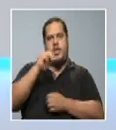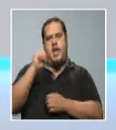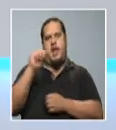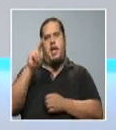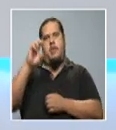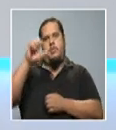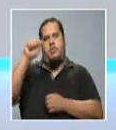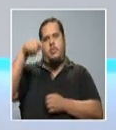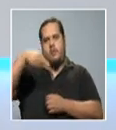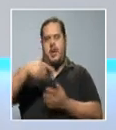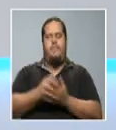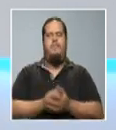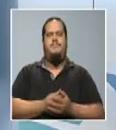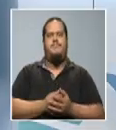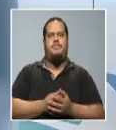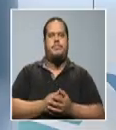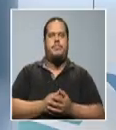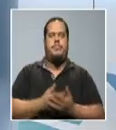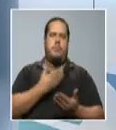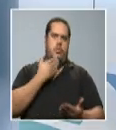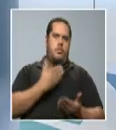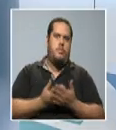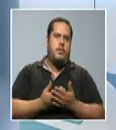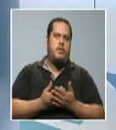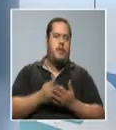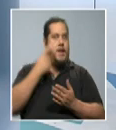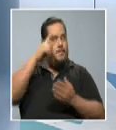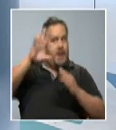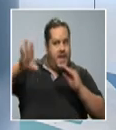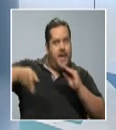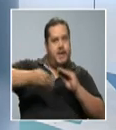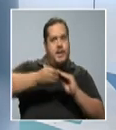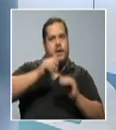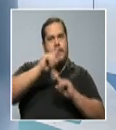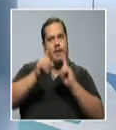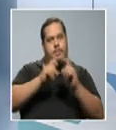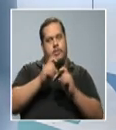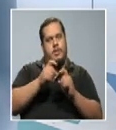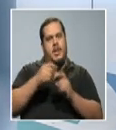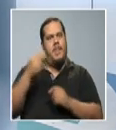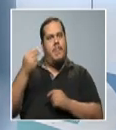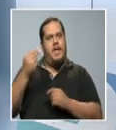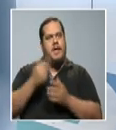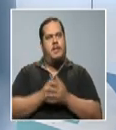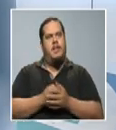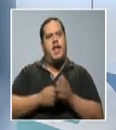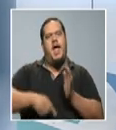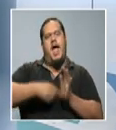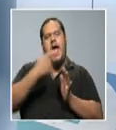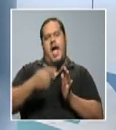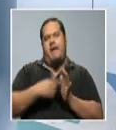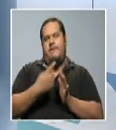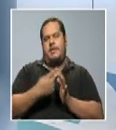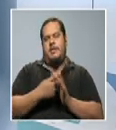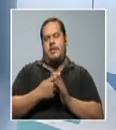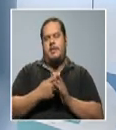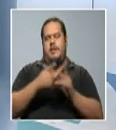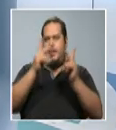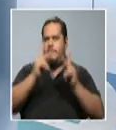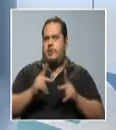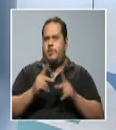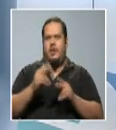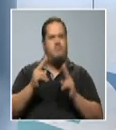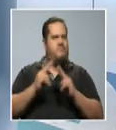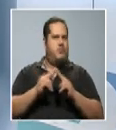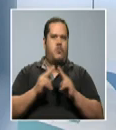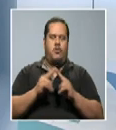desplazarse hasta la feria. Don Dagoberto, tal vez para agregarle a la pregunta de Eisel, a veces la gente desconoce un poco este tema de